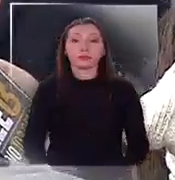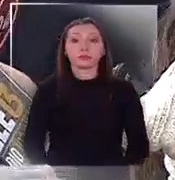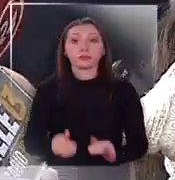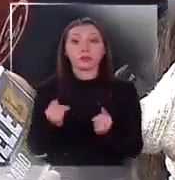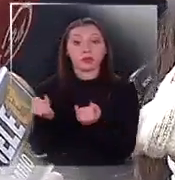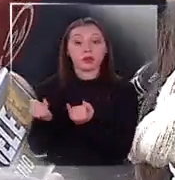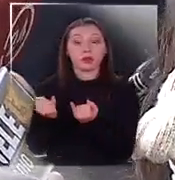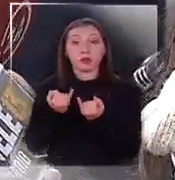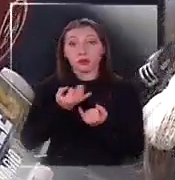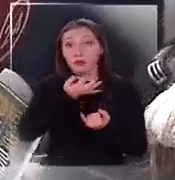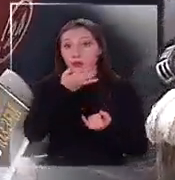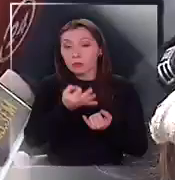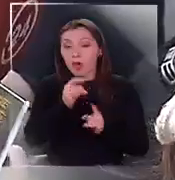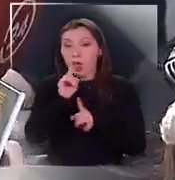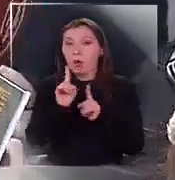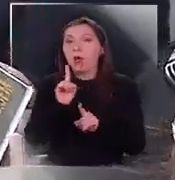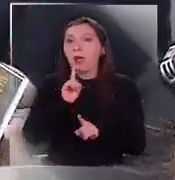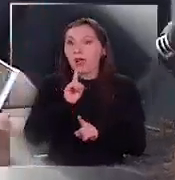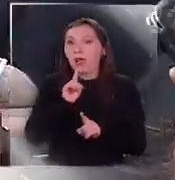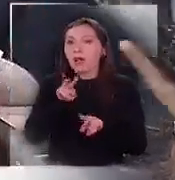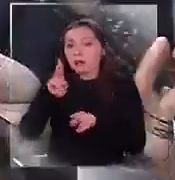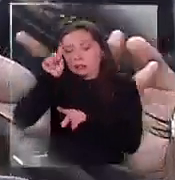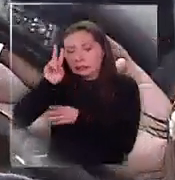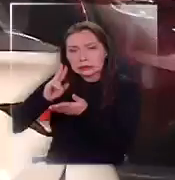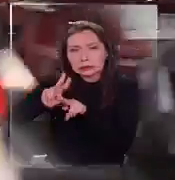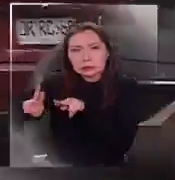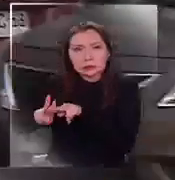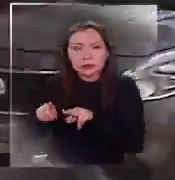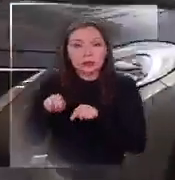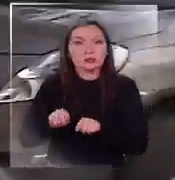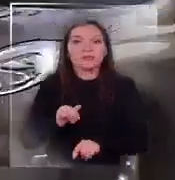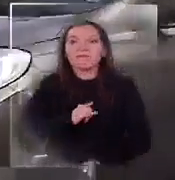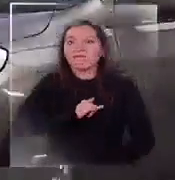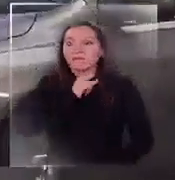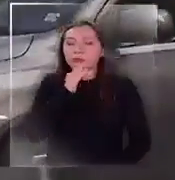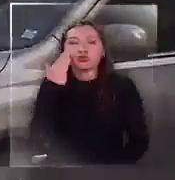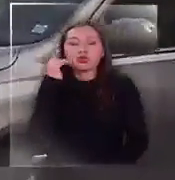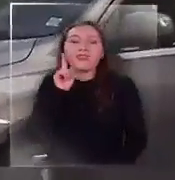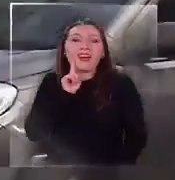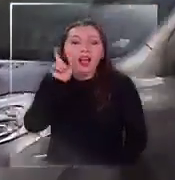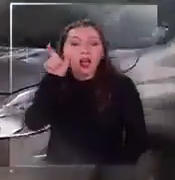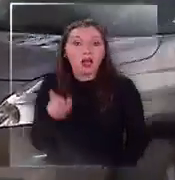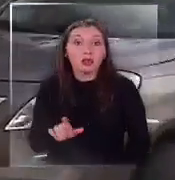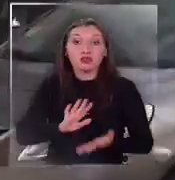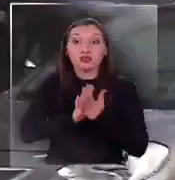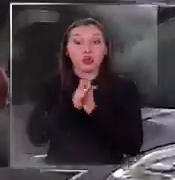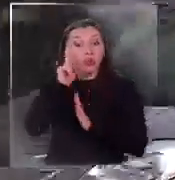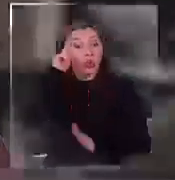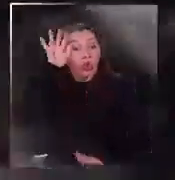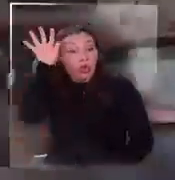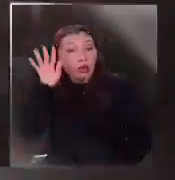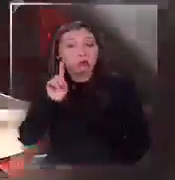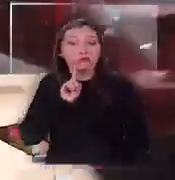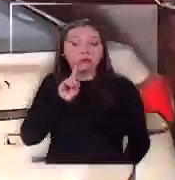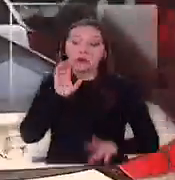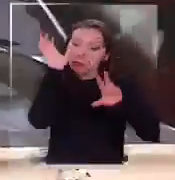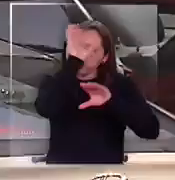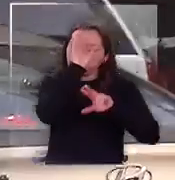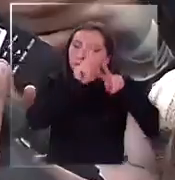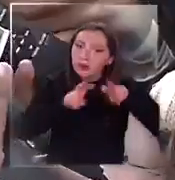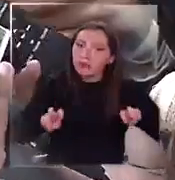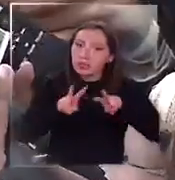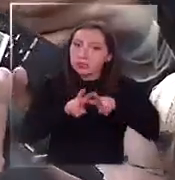tipo de luces de quién podría estar detrás de esto? No, no tiene ninguna sospecha al respecto. Todas las hipótesis son objeto de investigación.